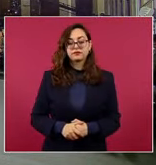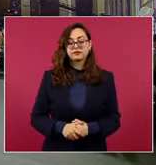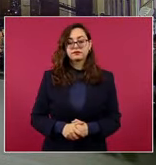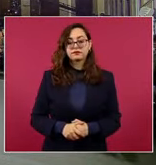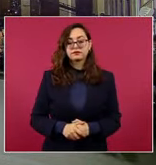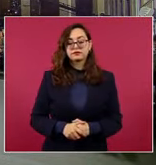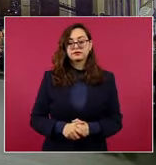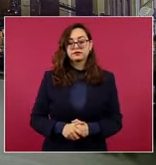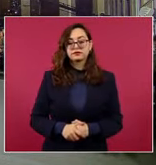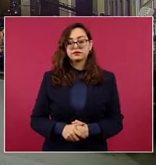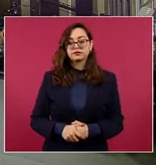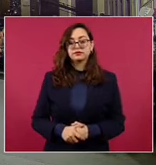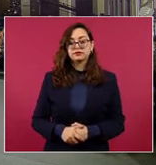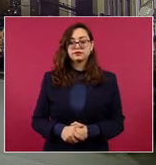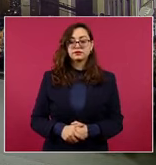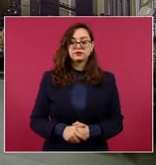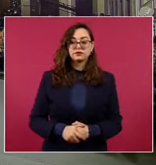Ah, sí,